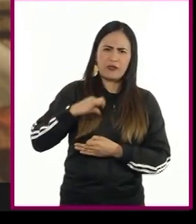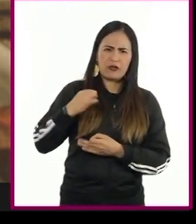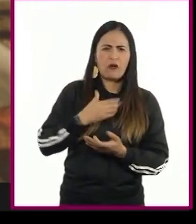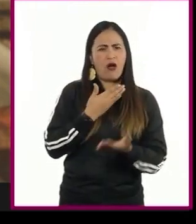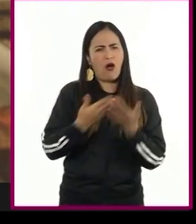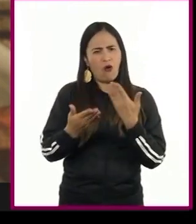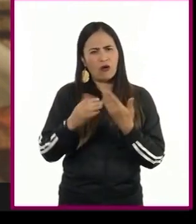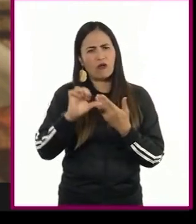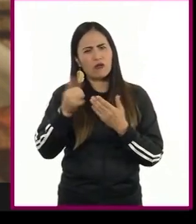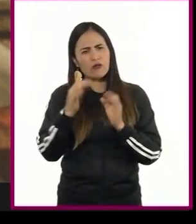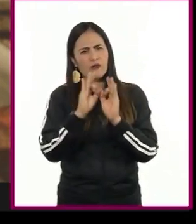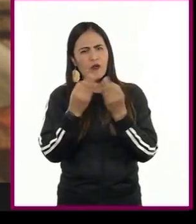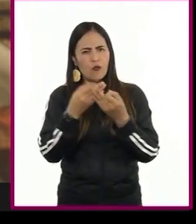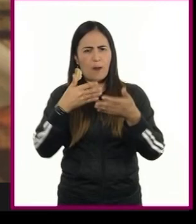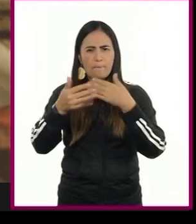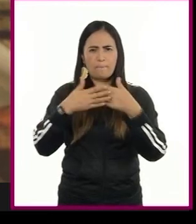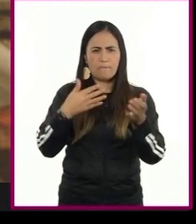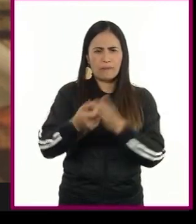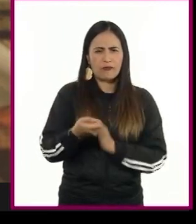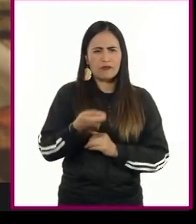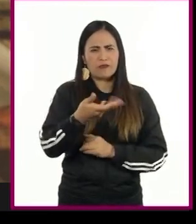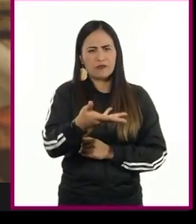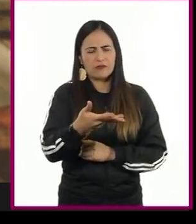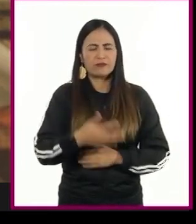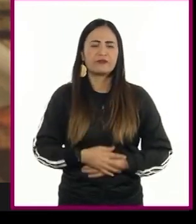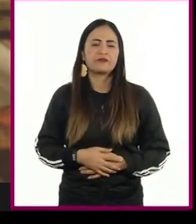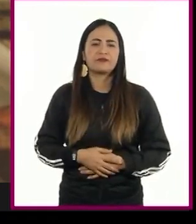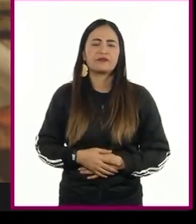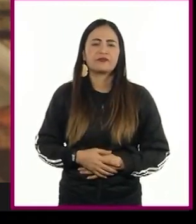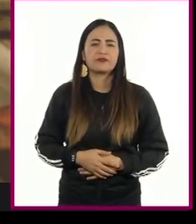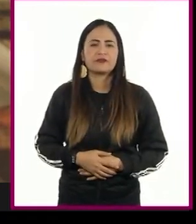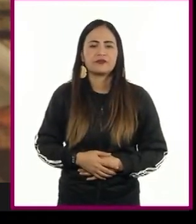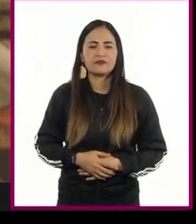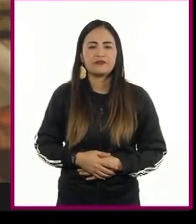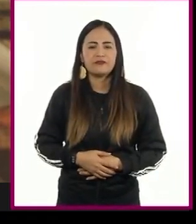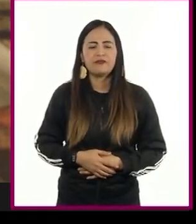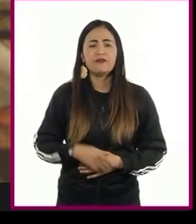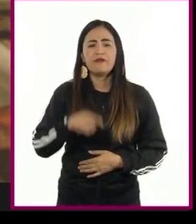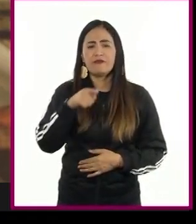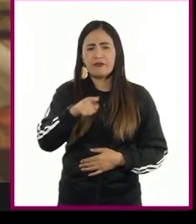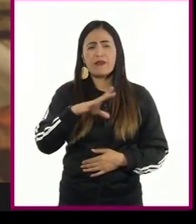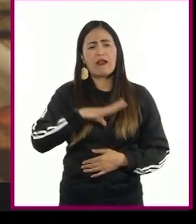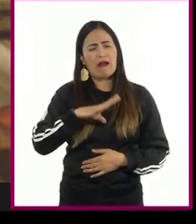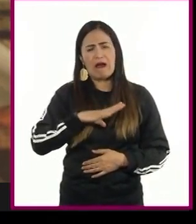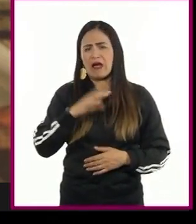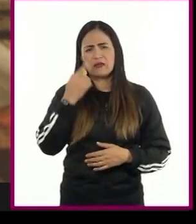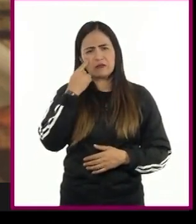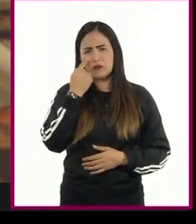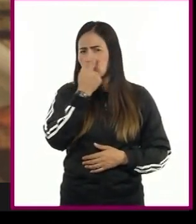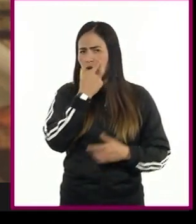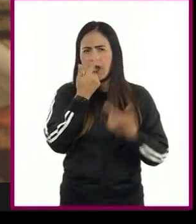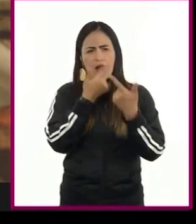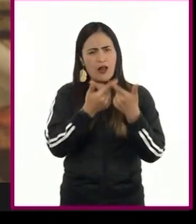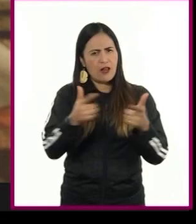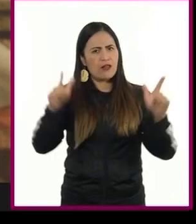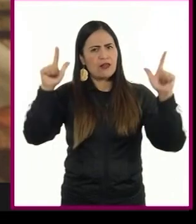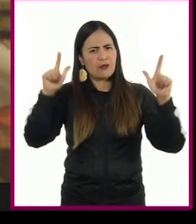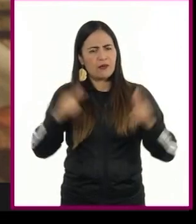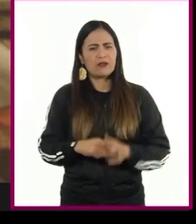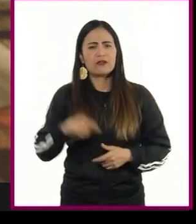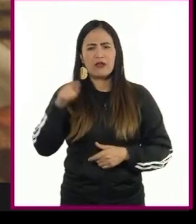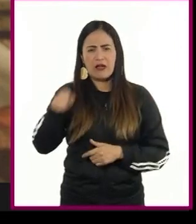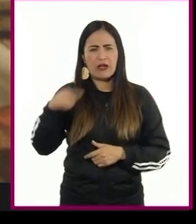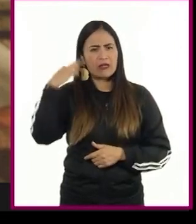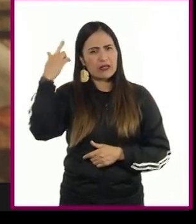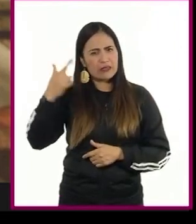moderno, denominado a la rabiosa, en la que se otorga mayor libertad de funciones a la reina